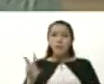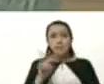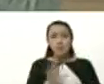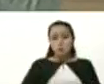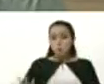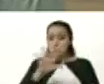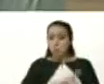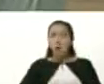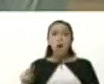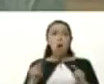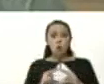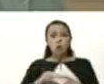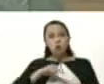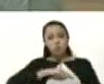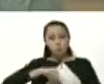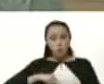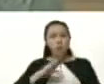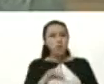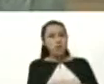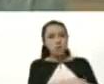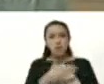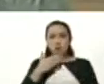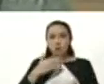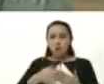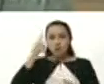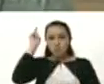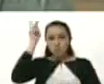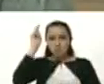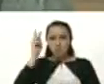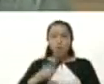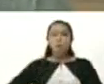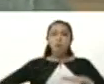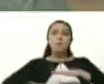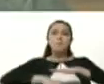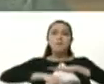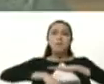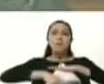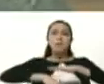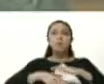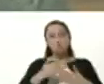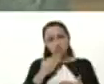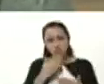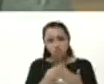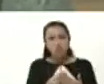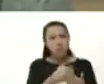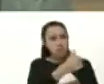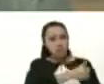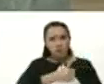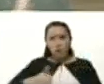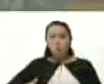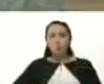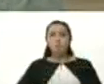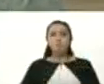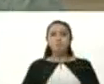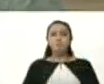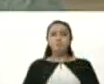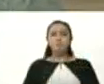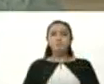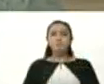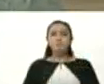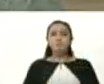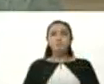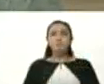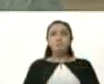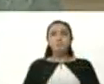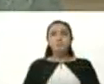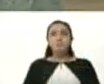canciones nuestras, gracias a los maestros de educación inicial, cosa que le agradecemos profundamente. Agradecemos profundamente